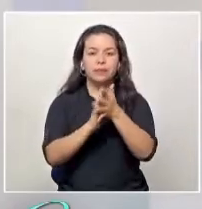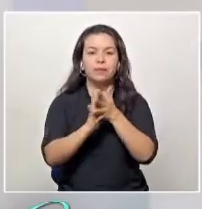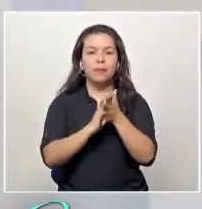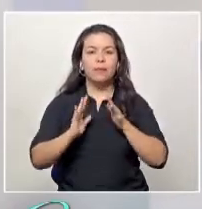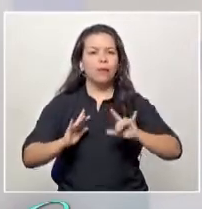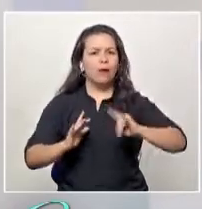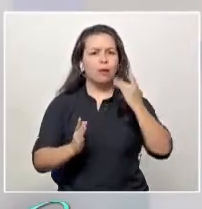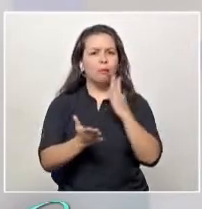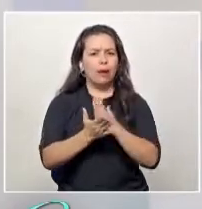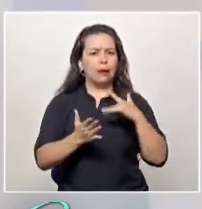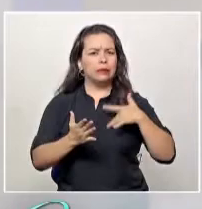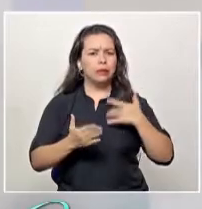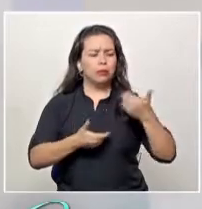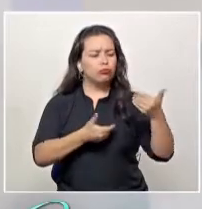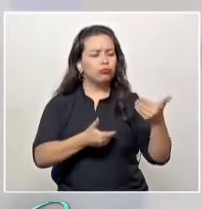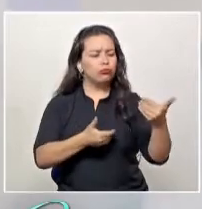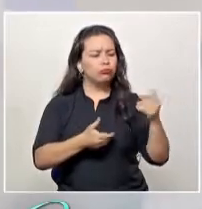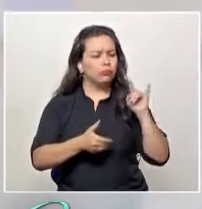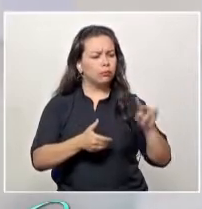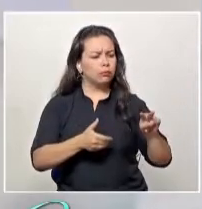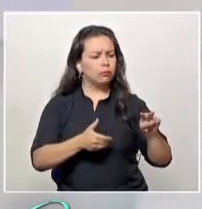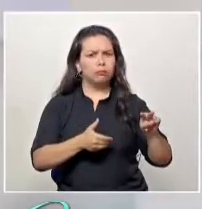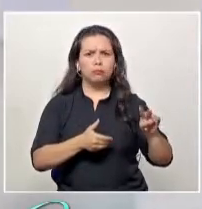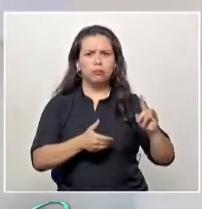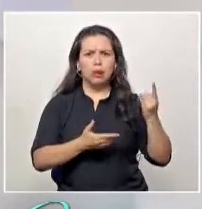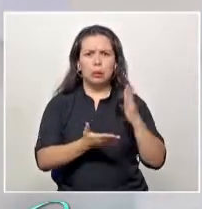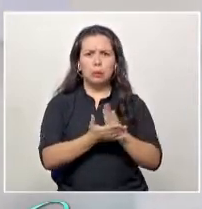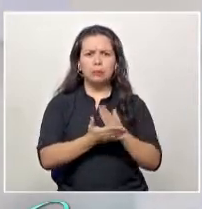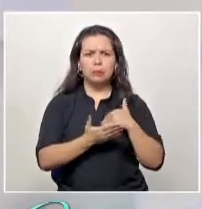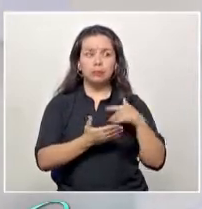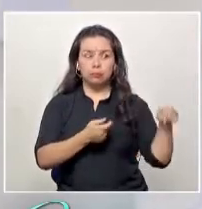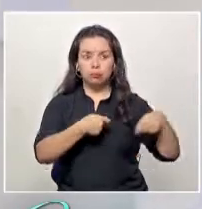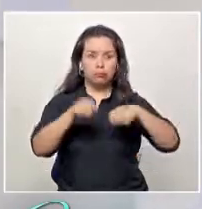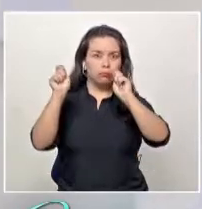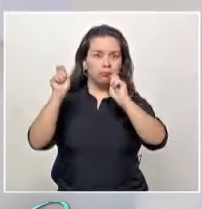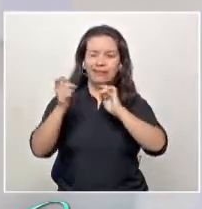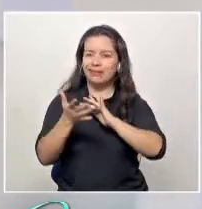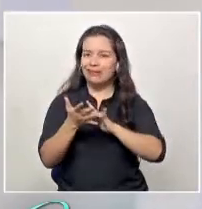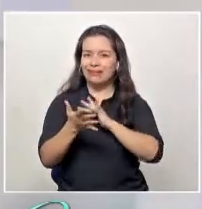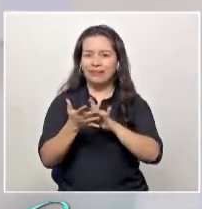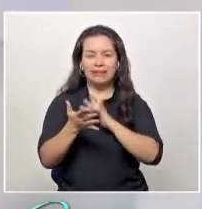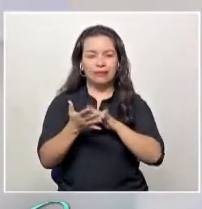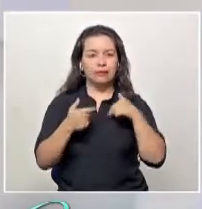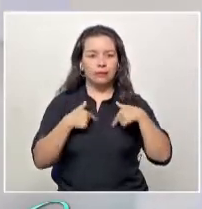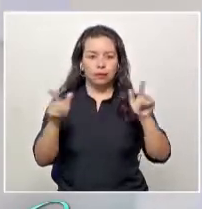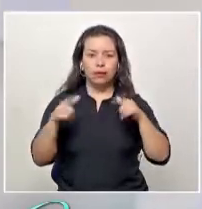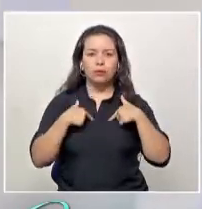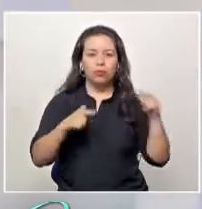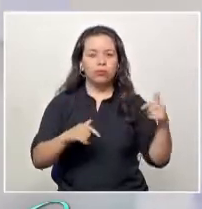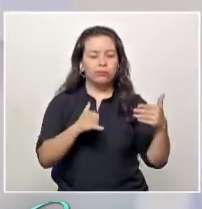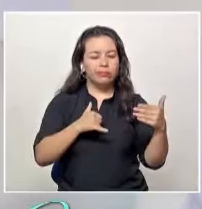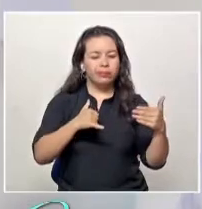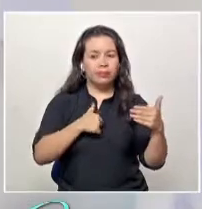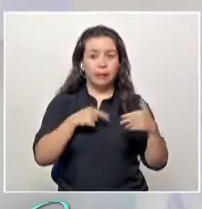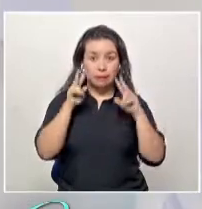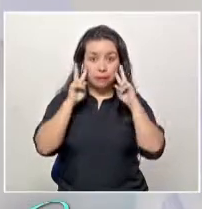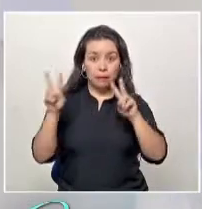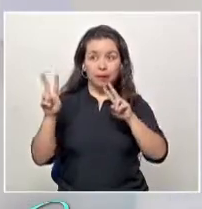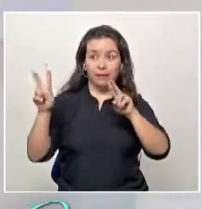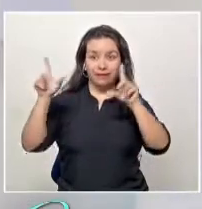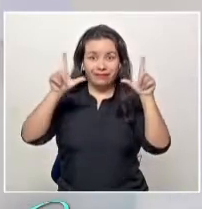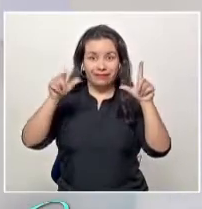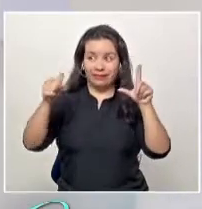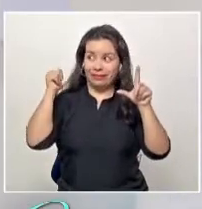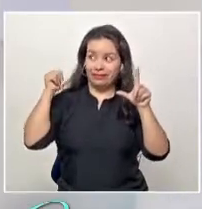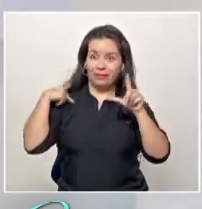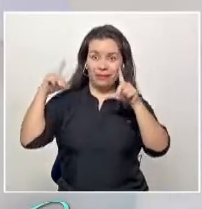está pasando ahí en el bebé y tal, entonces hay que hacer urgente una tomografía. Si ustedes ven estas imágenes que están detrás